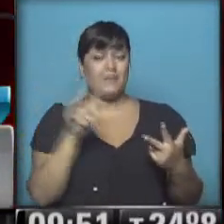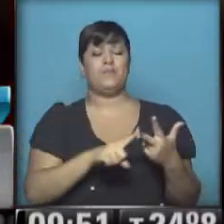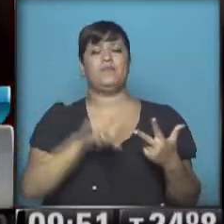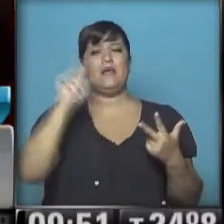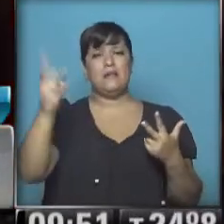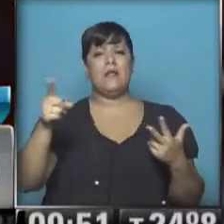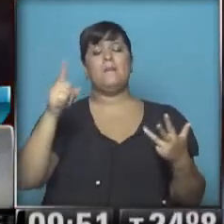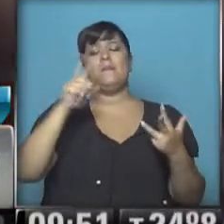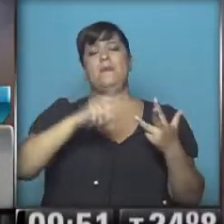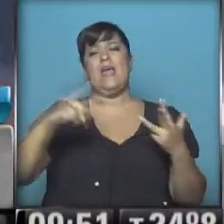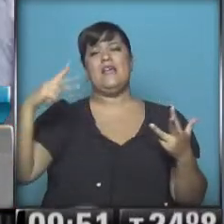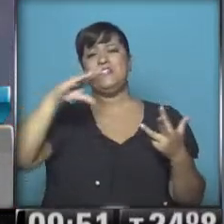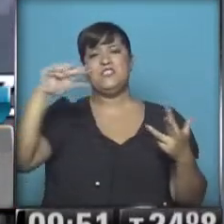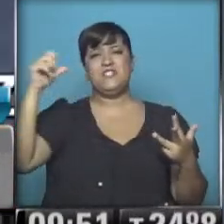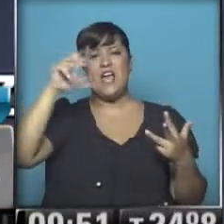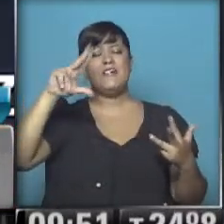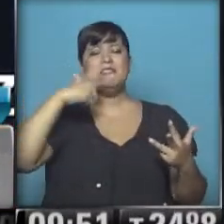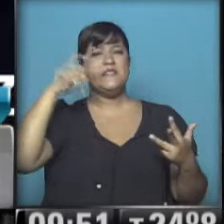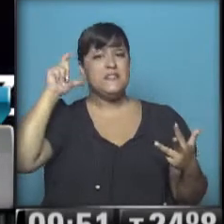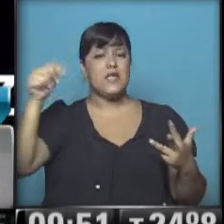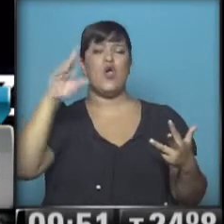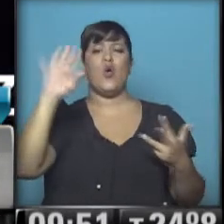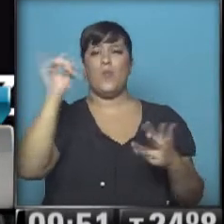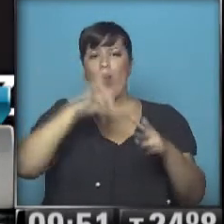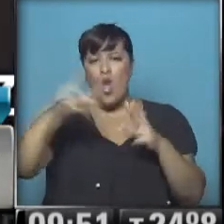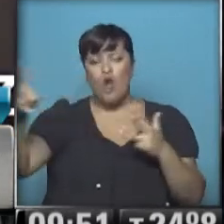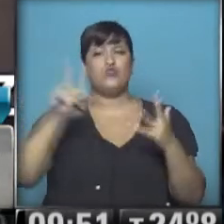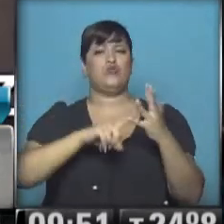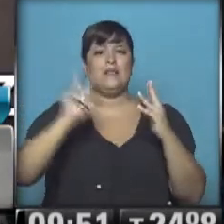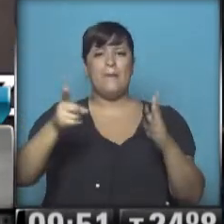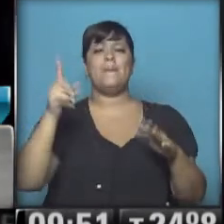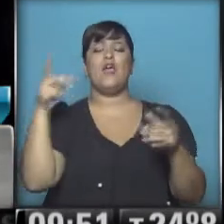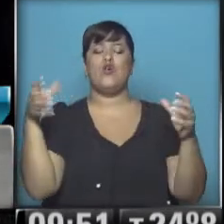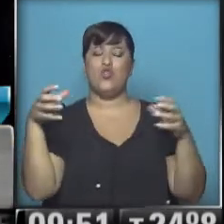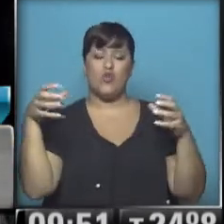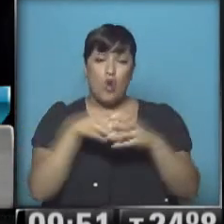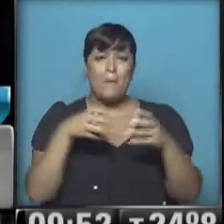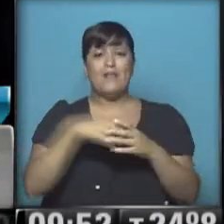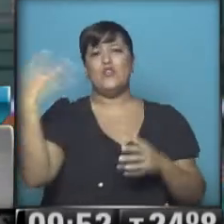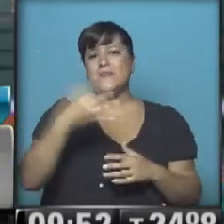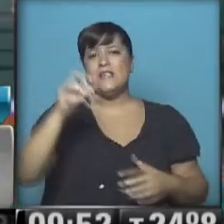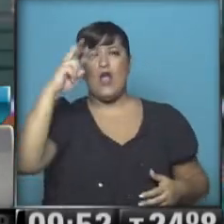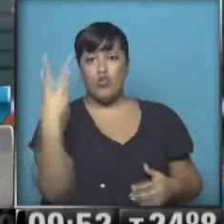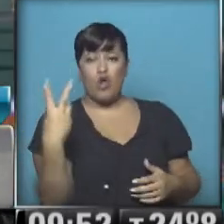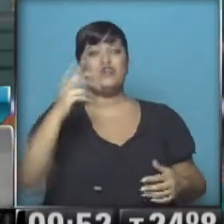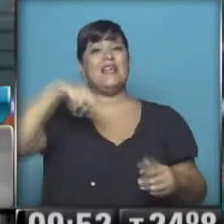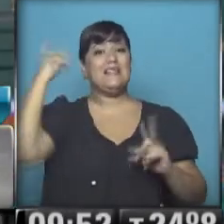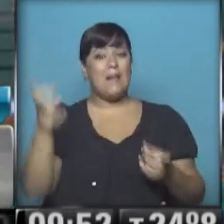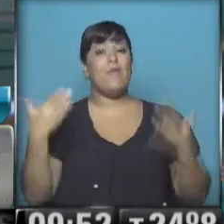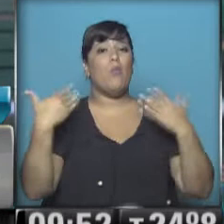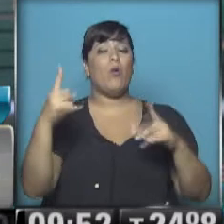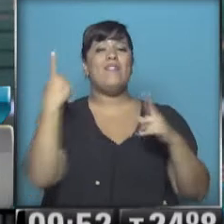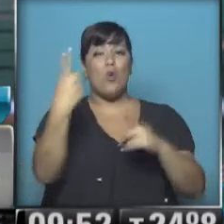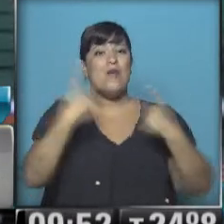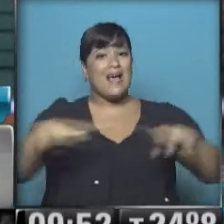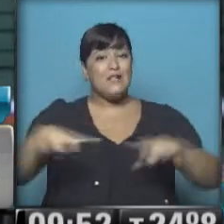Jersey Boys, gran musical dirigido por Clint Eastwood. Comando Especial 2, una buena comedia. Y Puede una canción de amor salvar tu vida, el